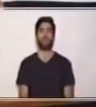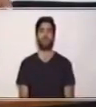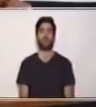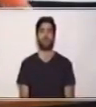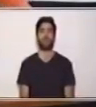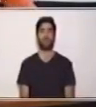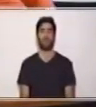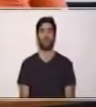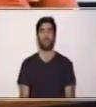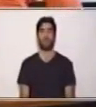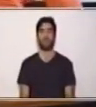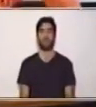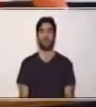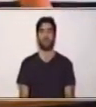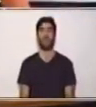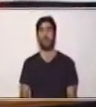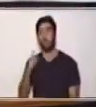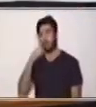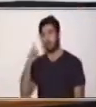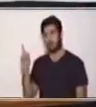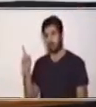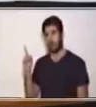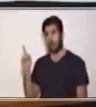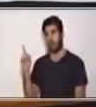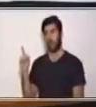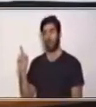En este caso, vamos